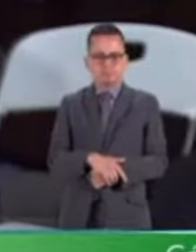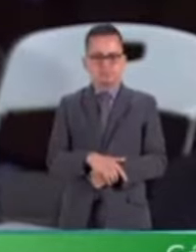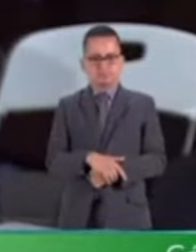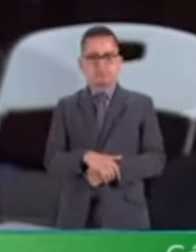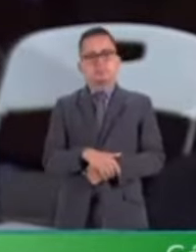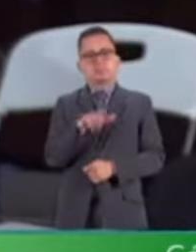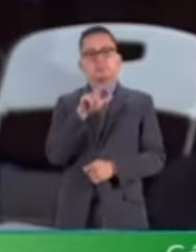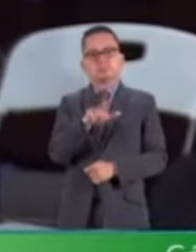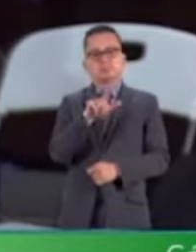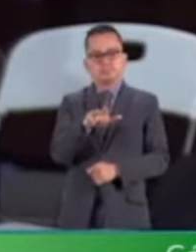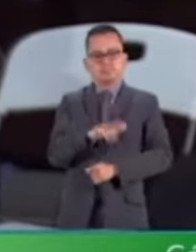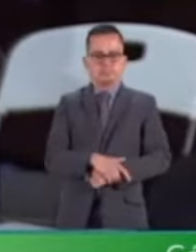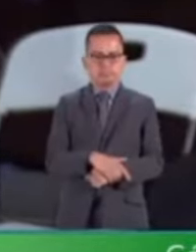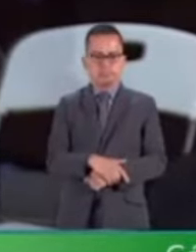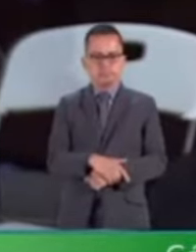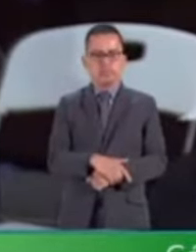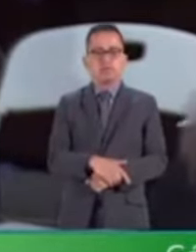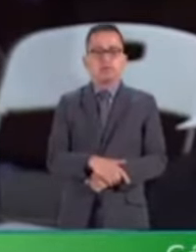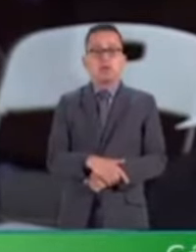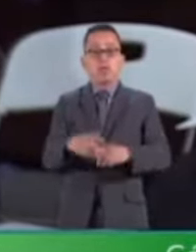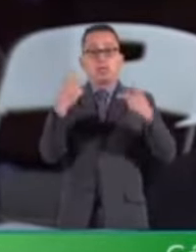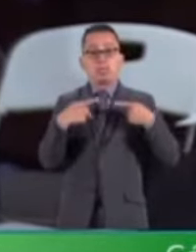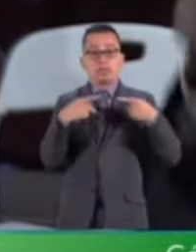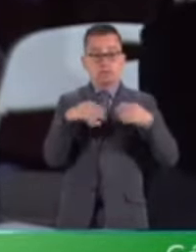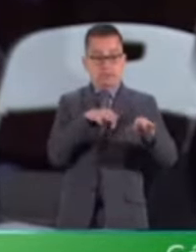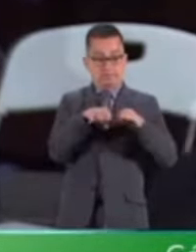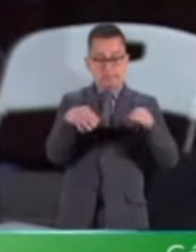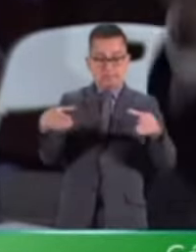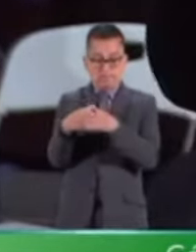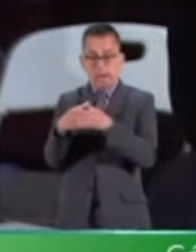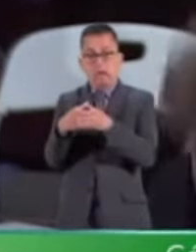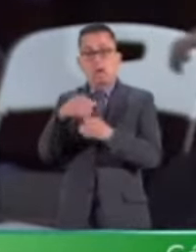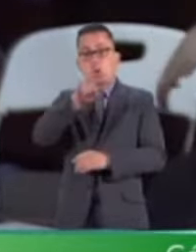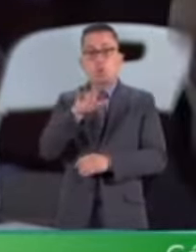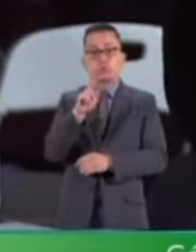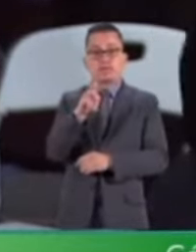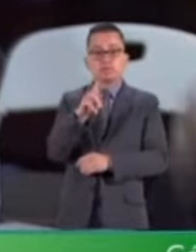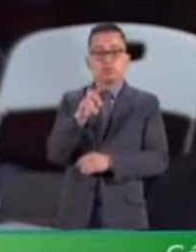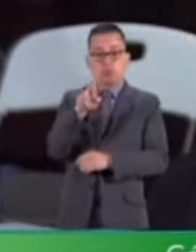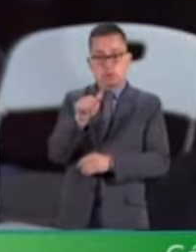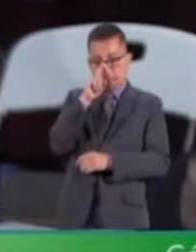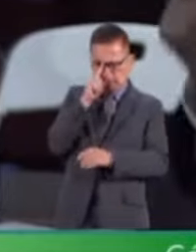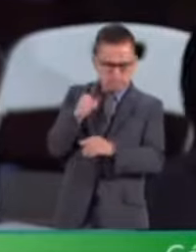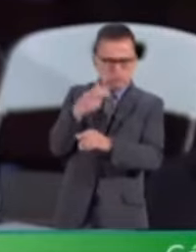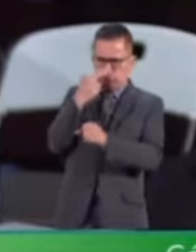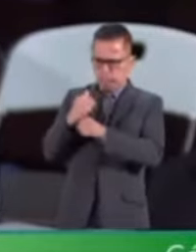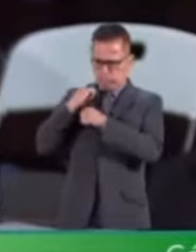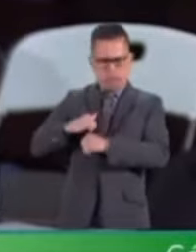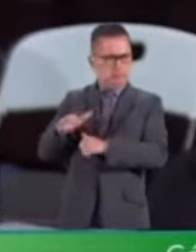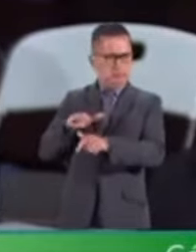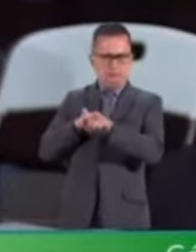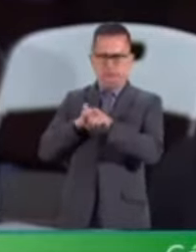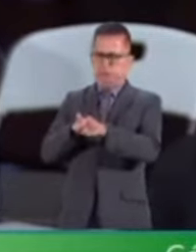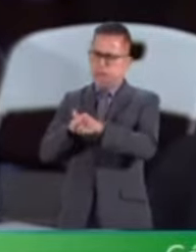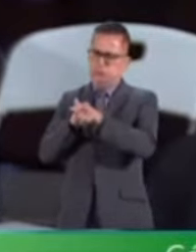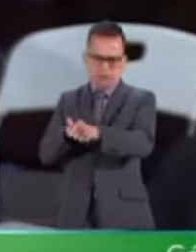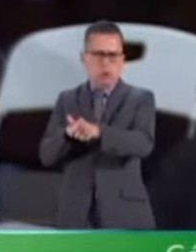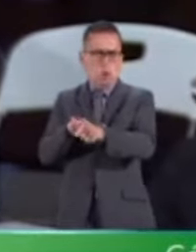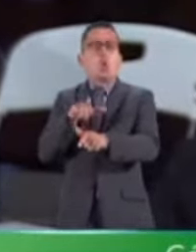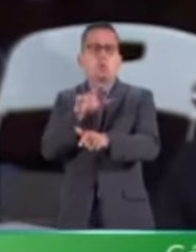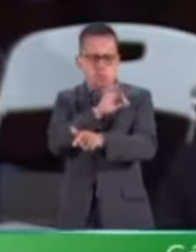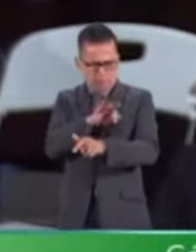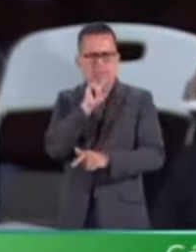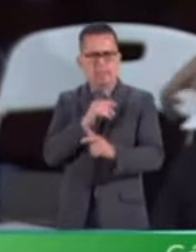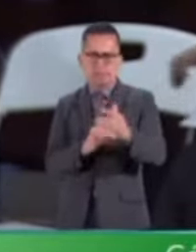Décimo séptimo, el personal de la judicatura podrá permanecer en su cargo o aspirar a